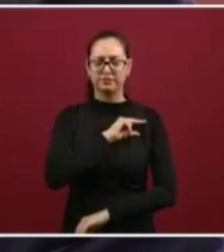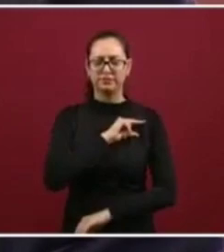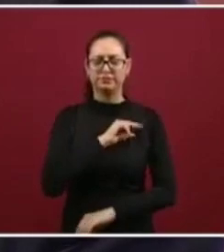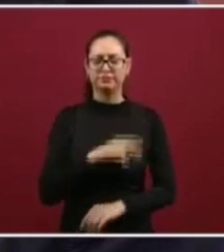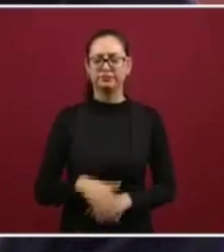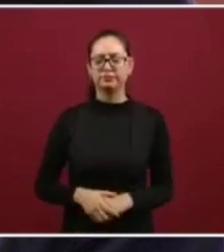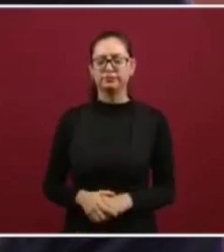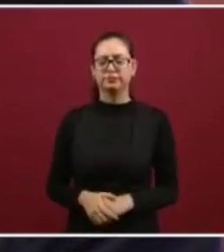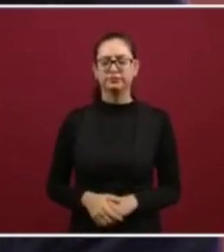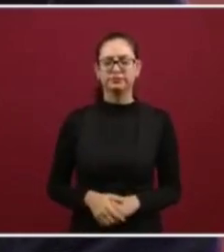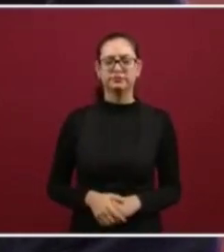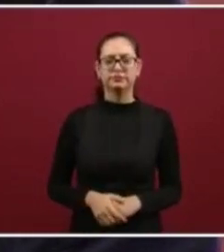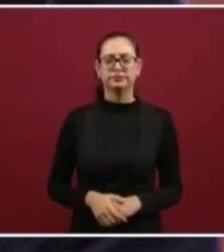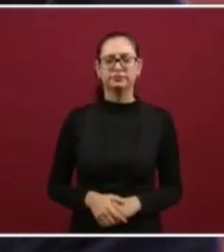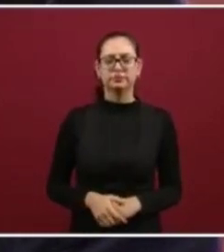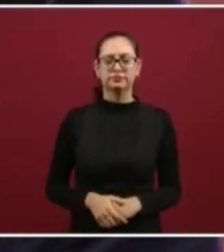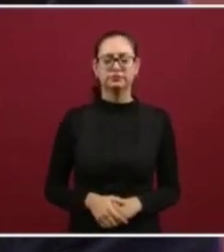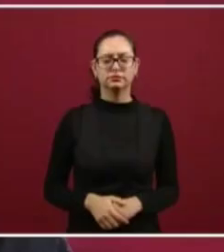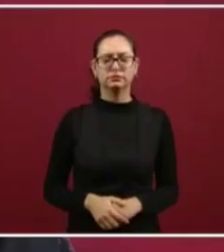Fertimex,